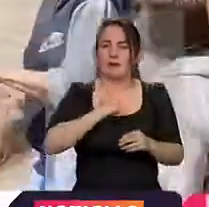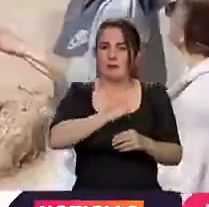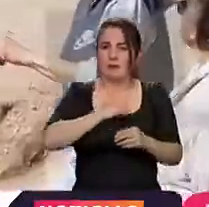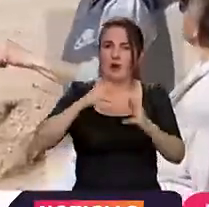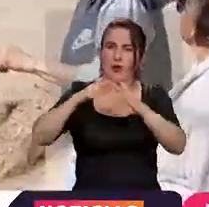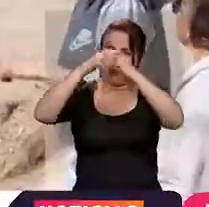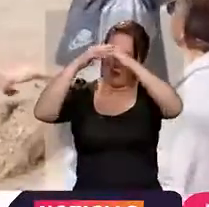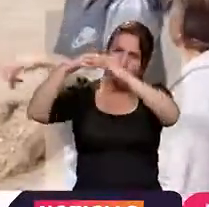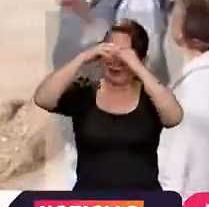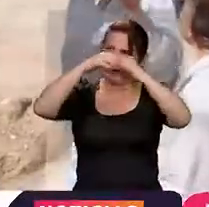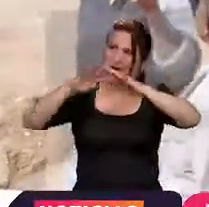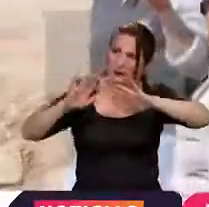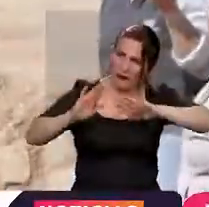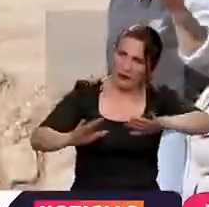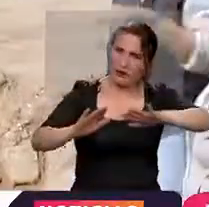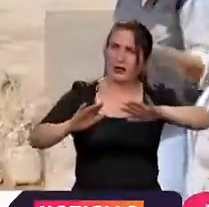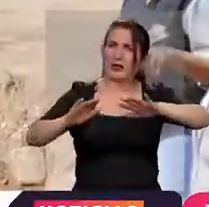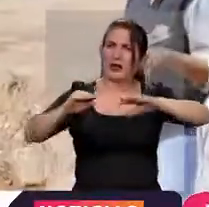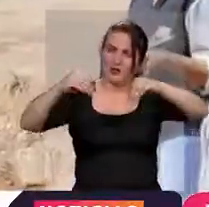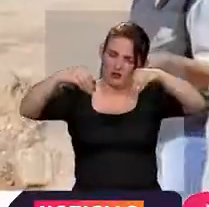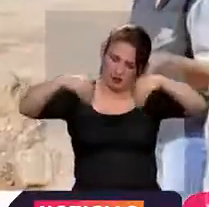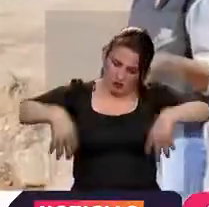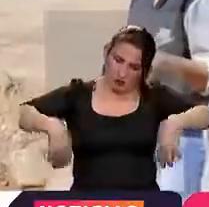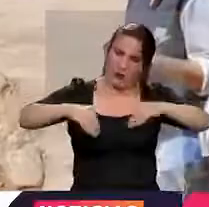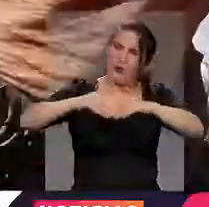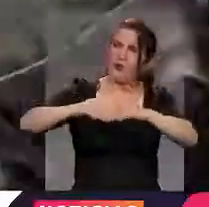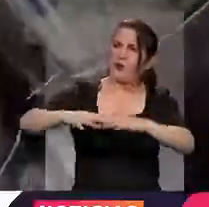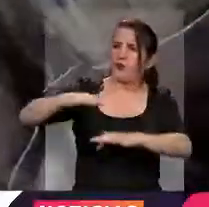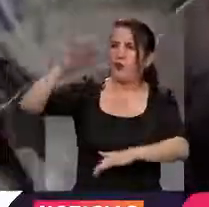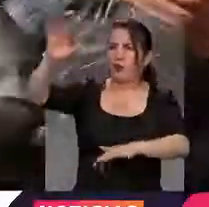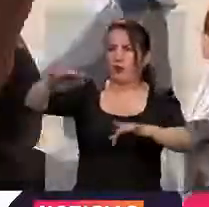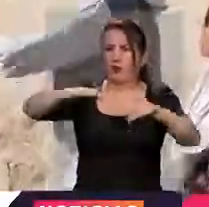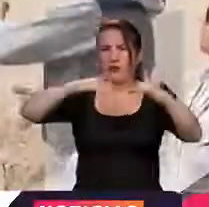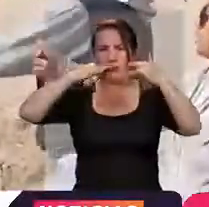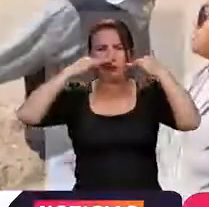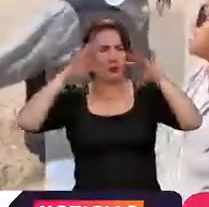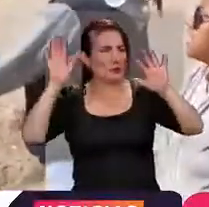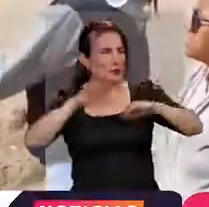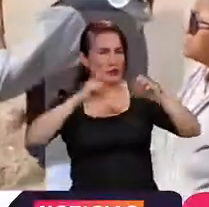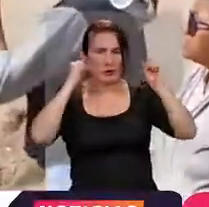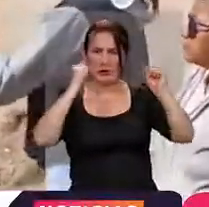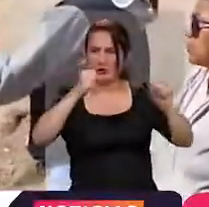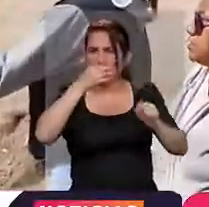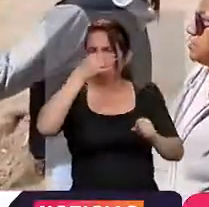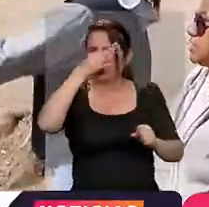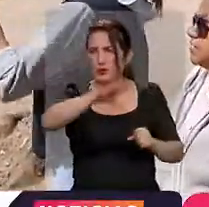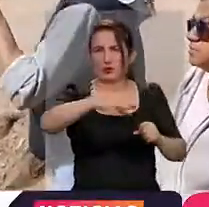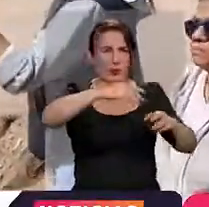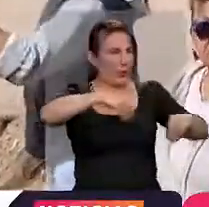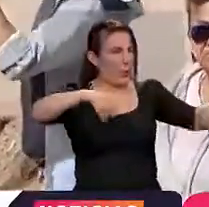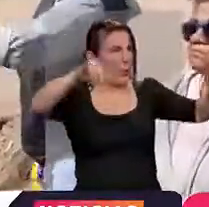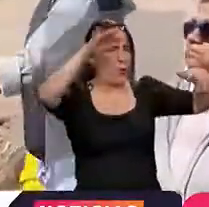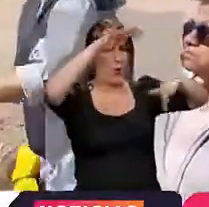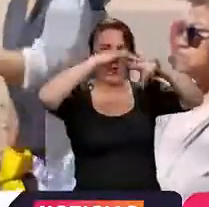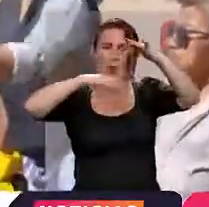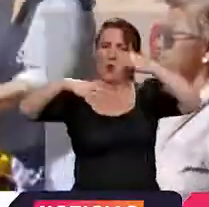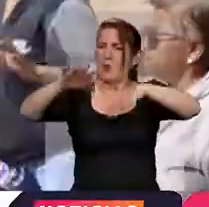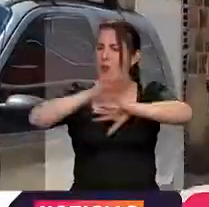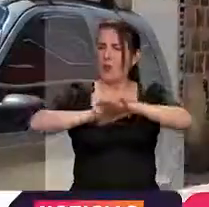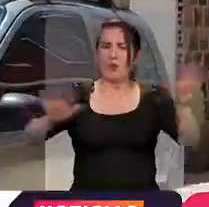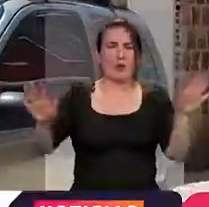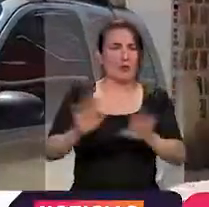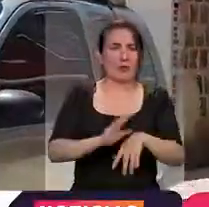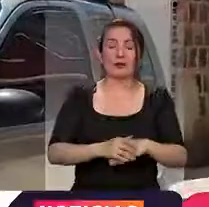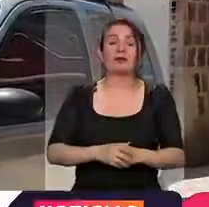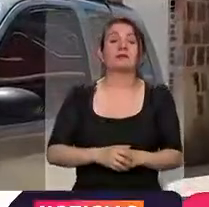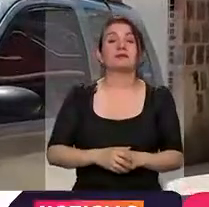que frenan aquí y botan un, sacan un aire y botan ese, todo eso se llena de polvo aquí, todo esto se llena de polvo.